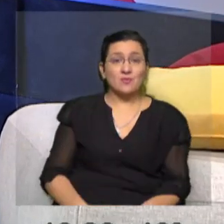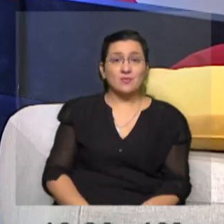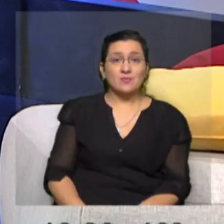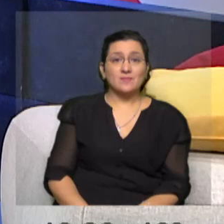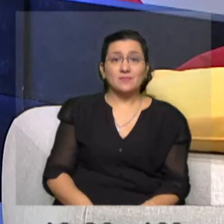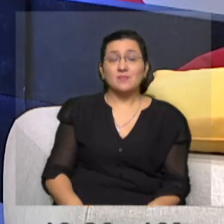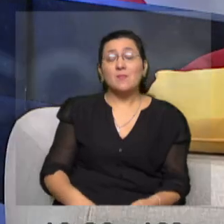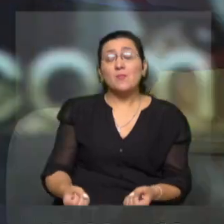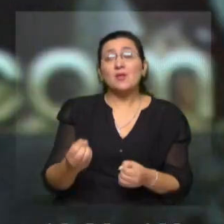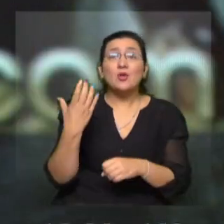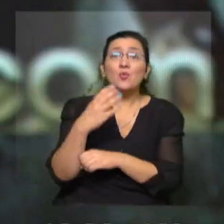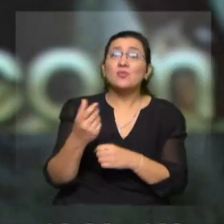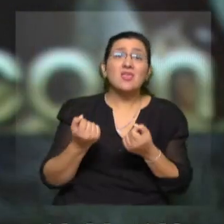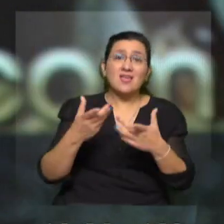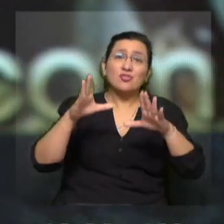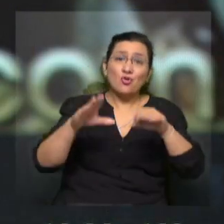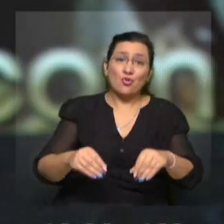que le dio todo,